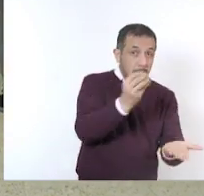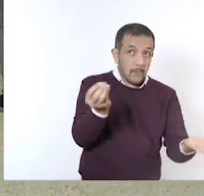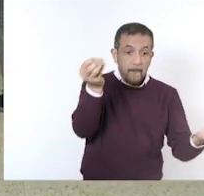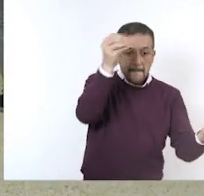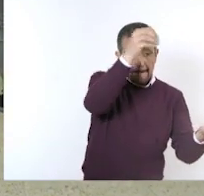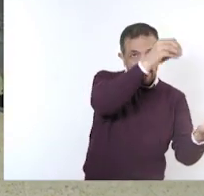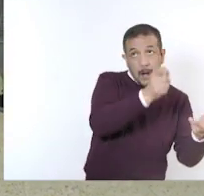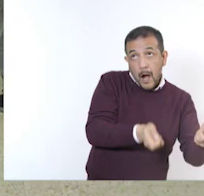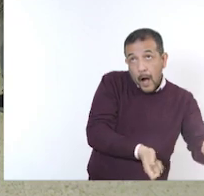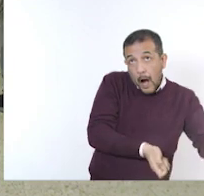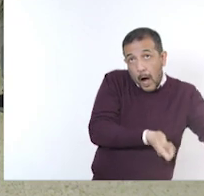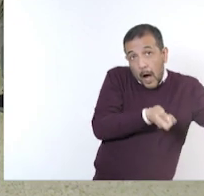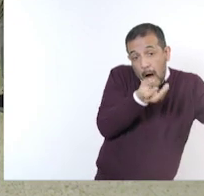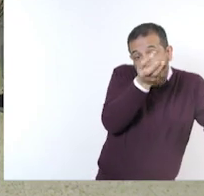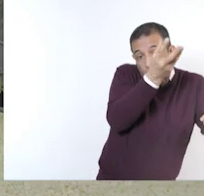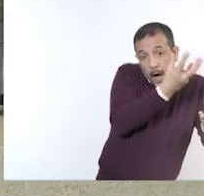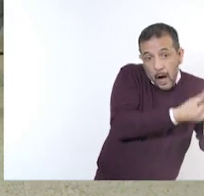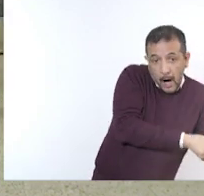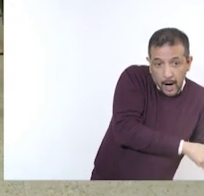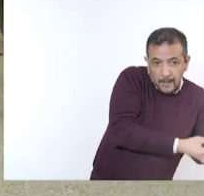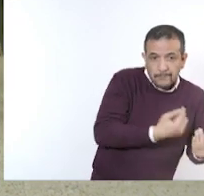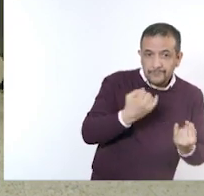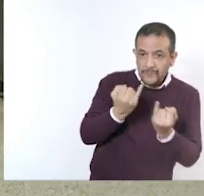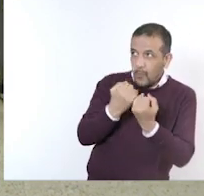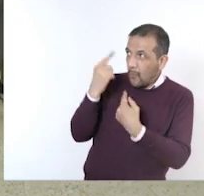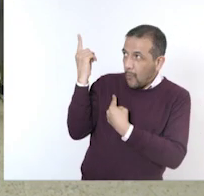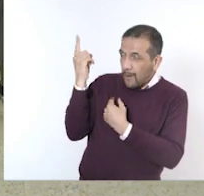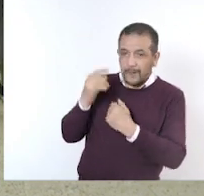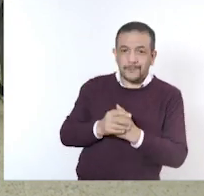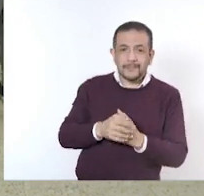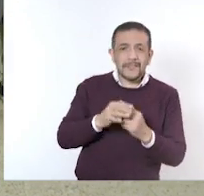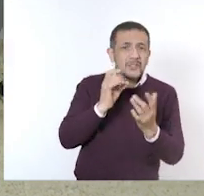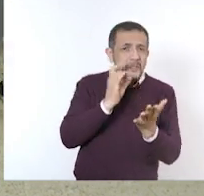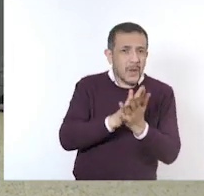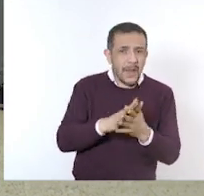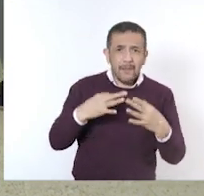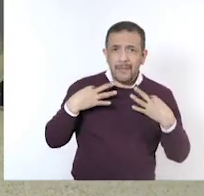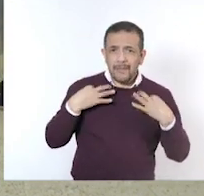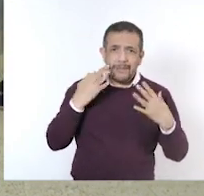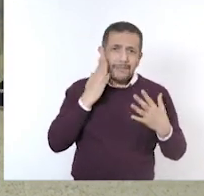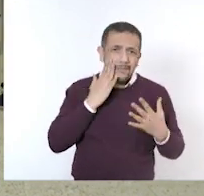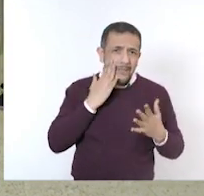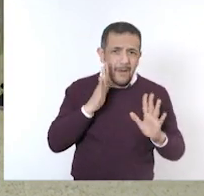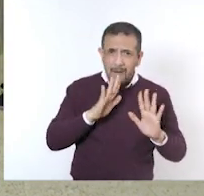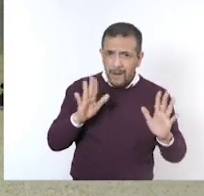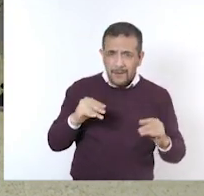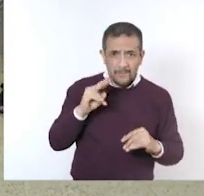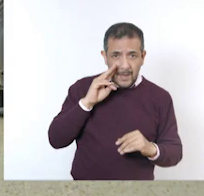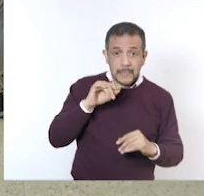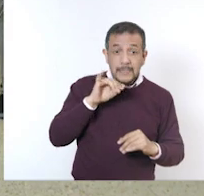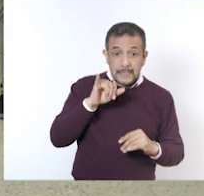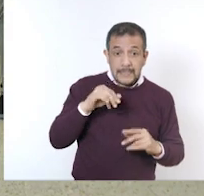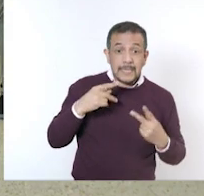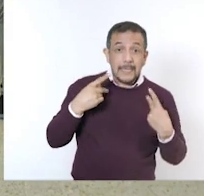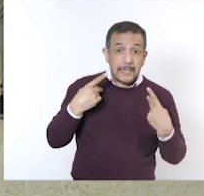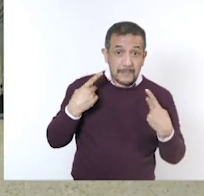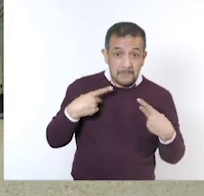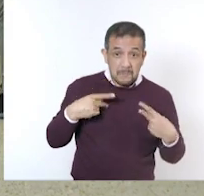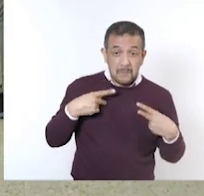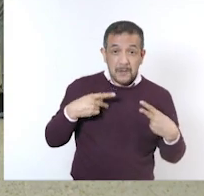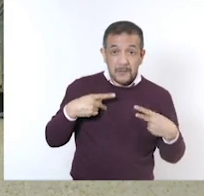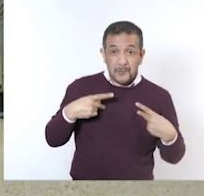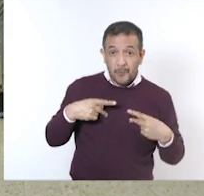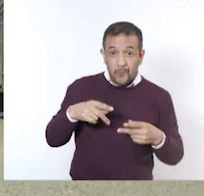pelota y repetir el proceso. Todo esto se realiza únicamente con las toallas. Sumarán puntos si la